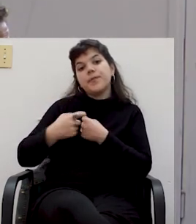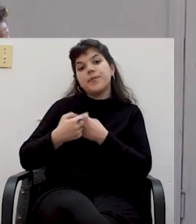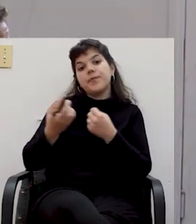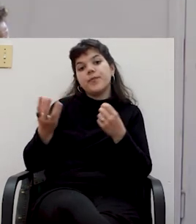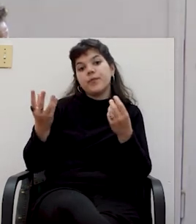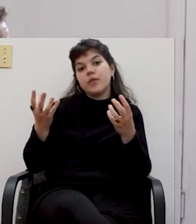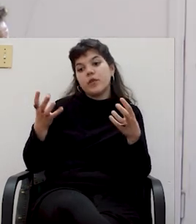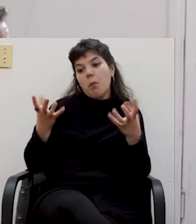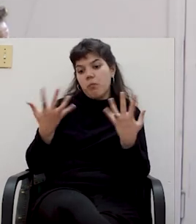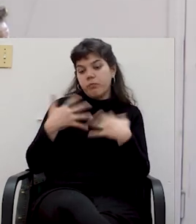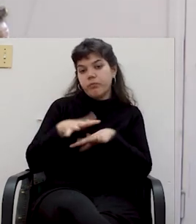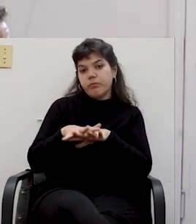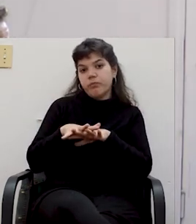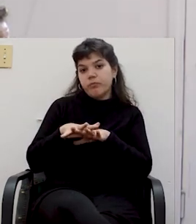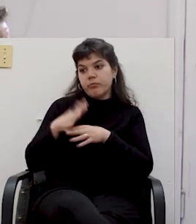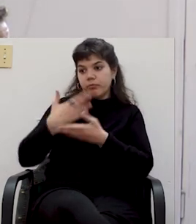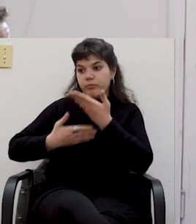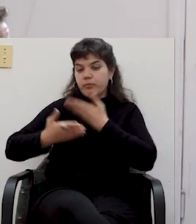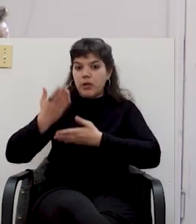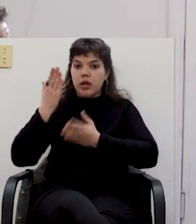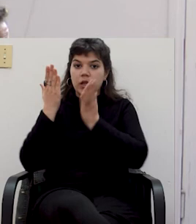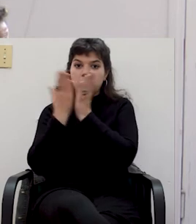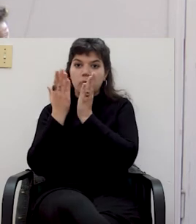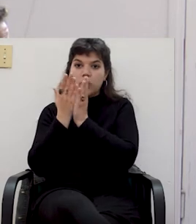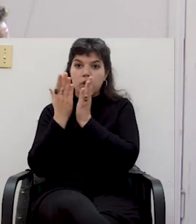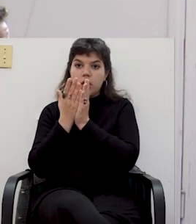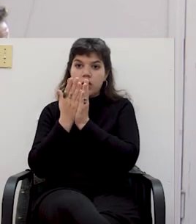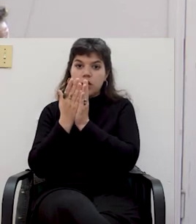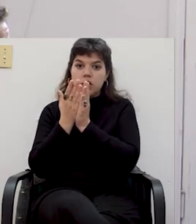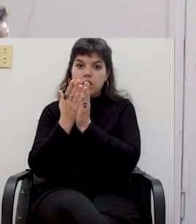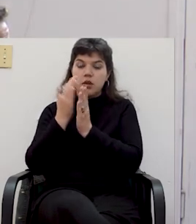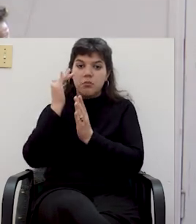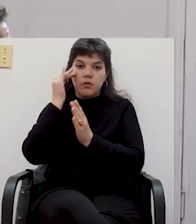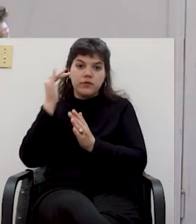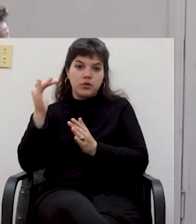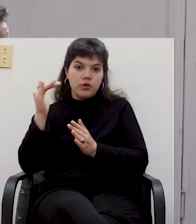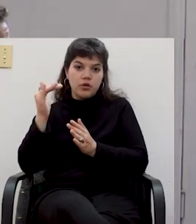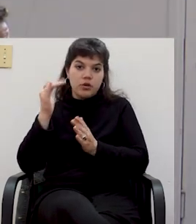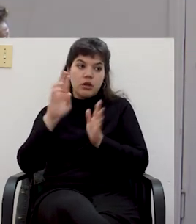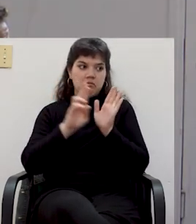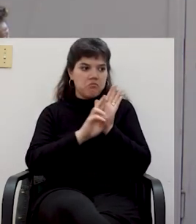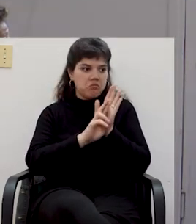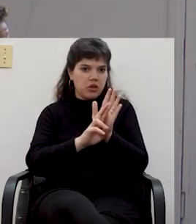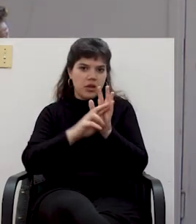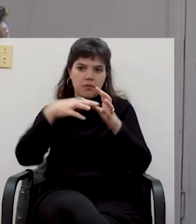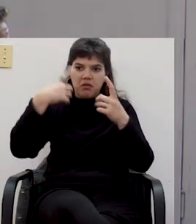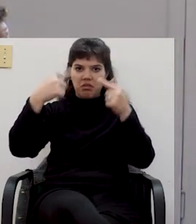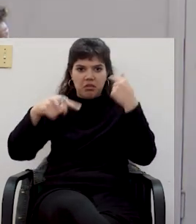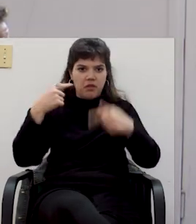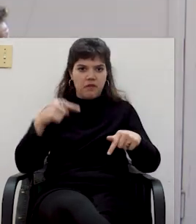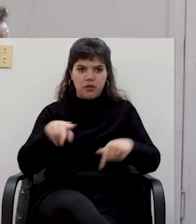integrada de manera cogobernada, hay referentes de los distintos